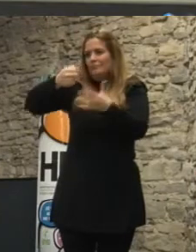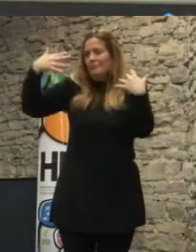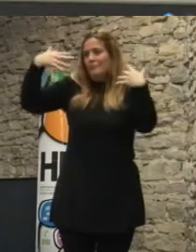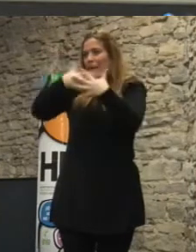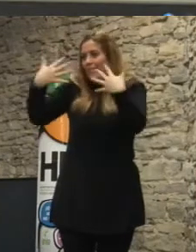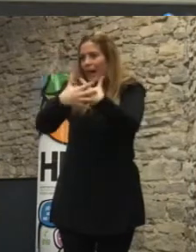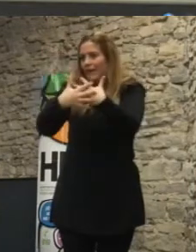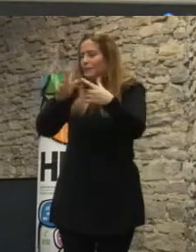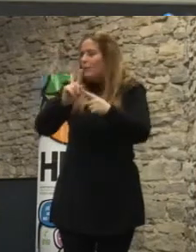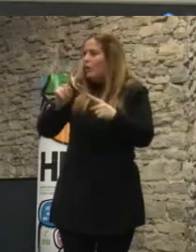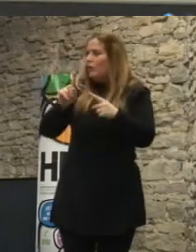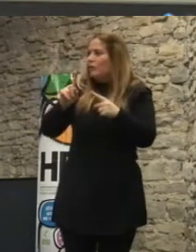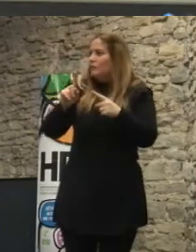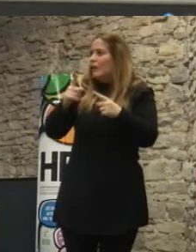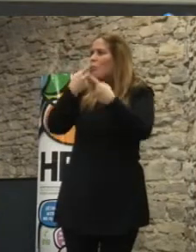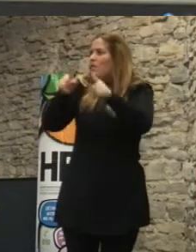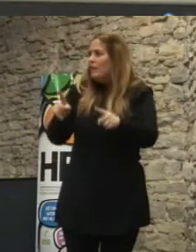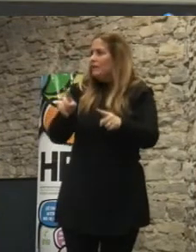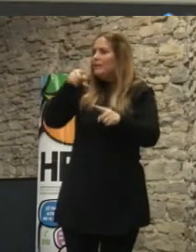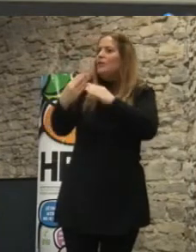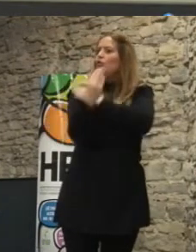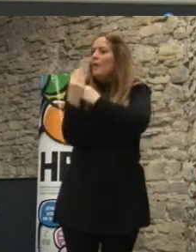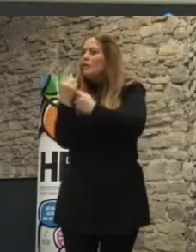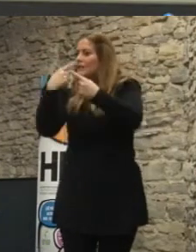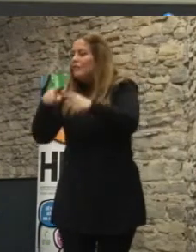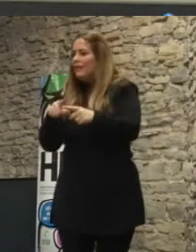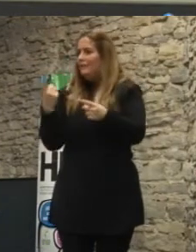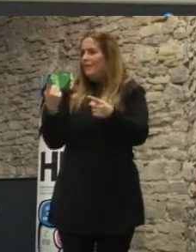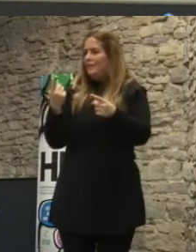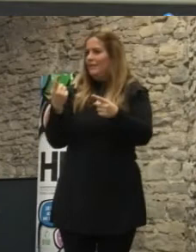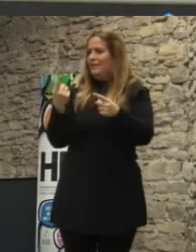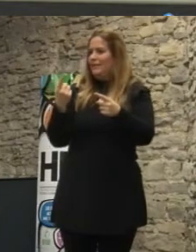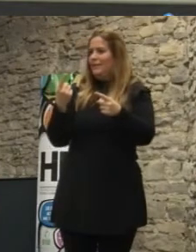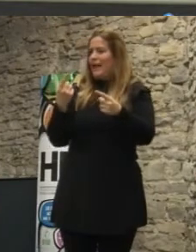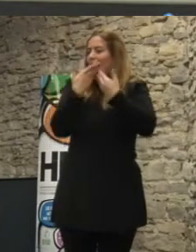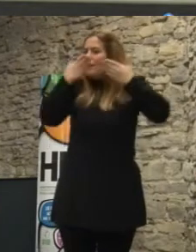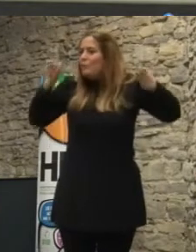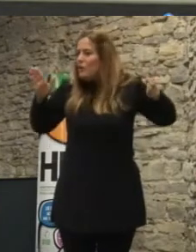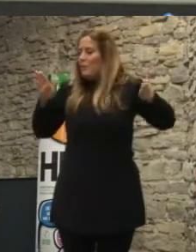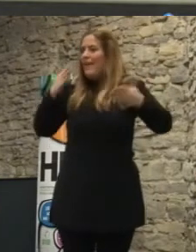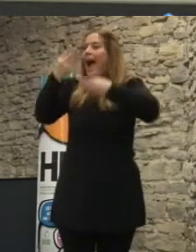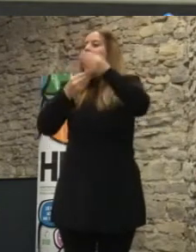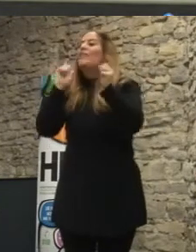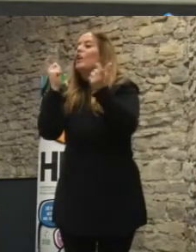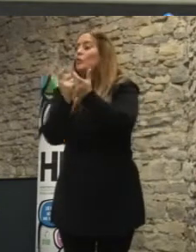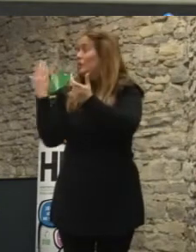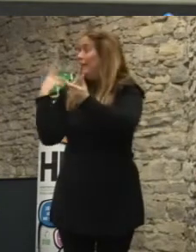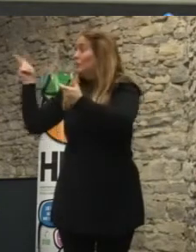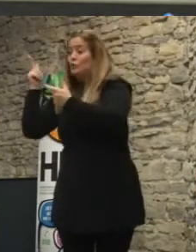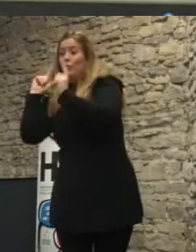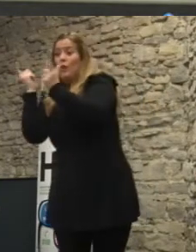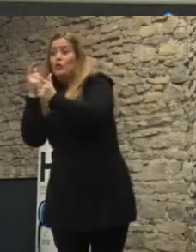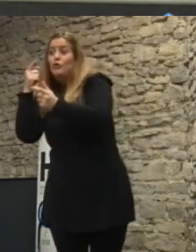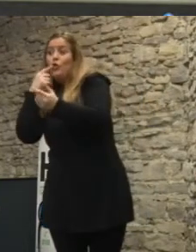cara a subvenciones, de cara a ámbitos de actuación, de cara a formas de hacer, de cara a disponibilidad, a cómo hacer reuniones, ¿no? Que comentabas. Es